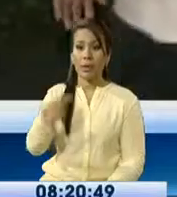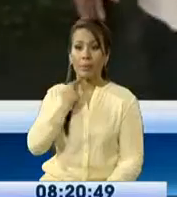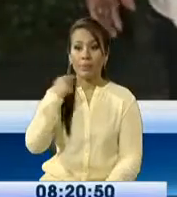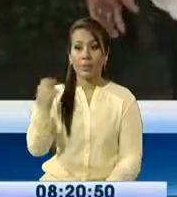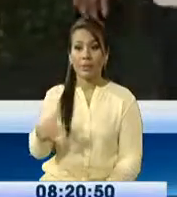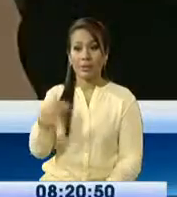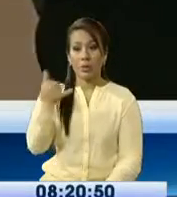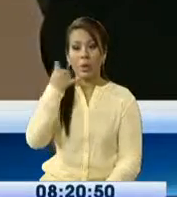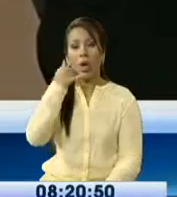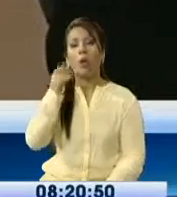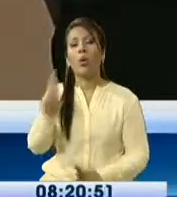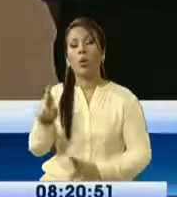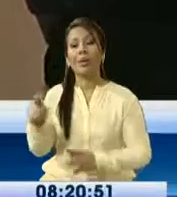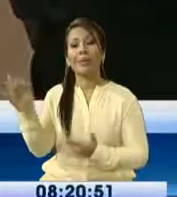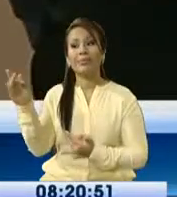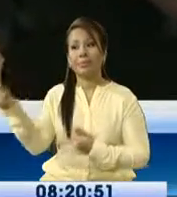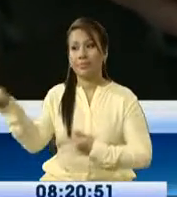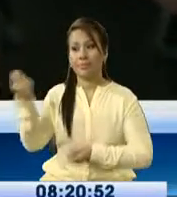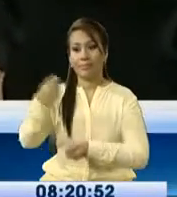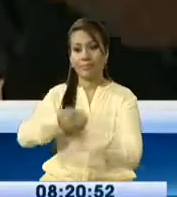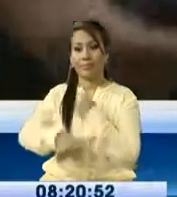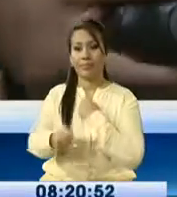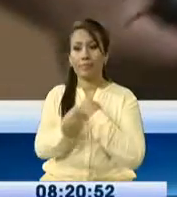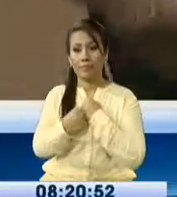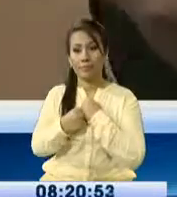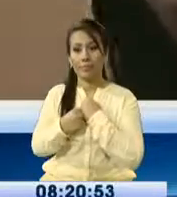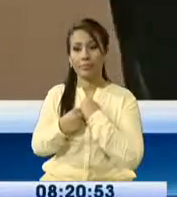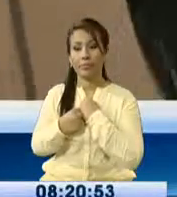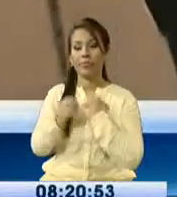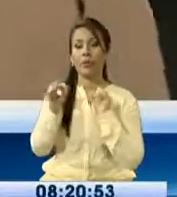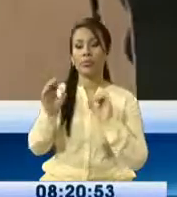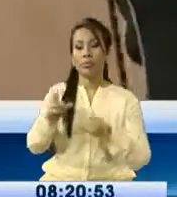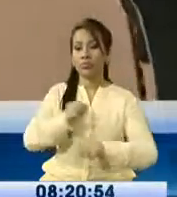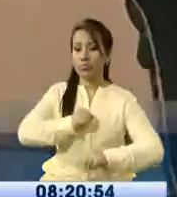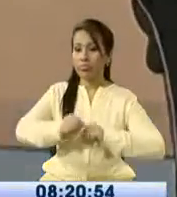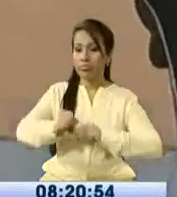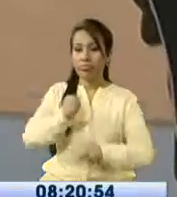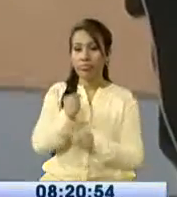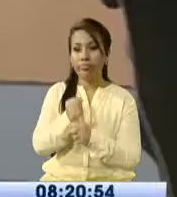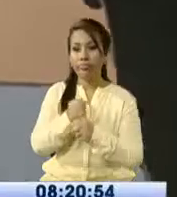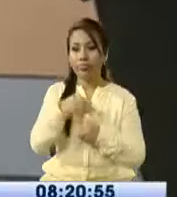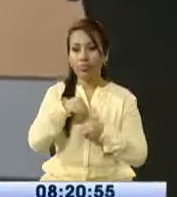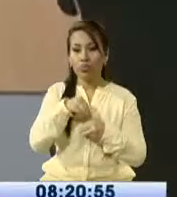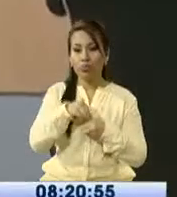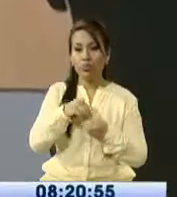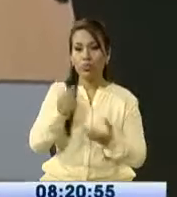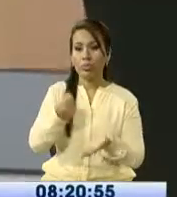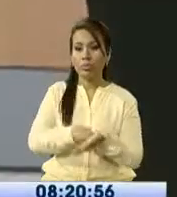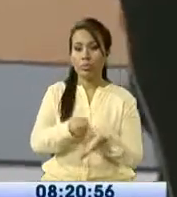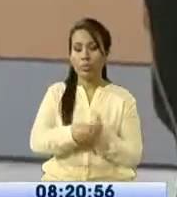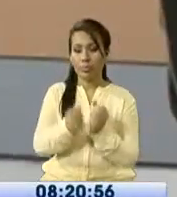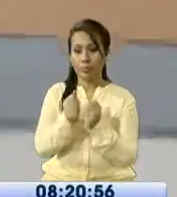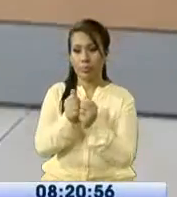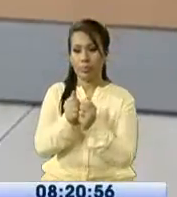sus pertenencias, que con tanto sacrificio las obtuvieron. Informó Jorge Salazar.